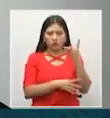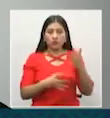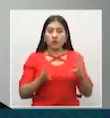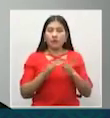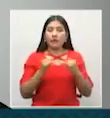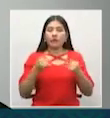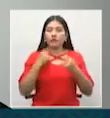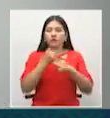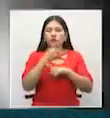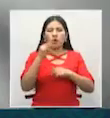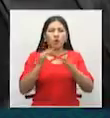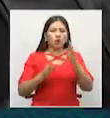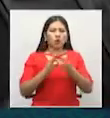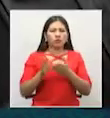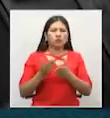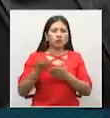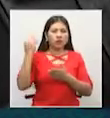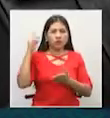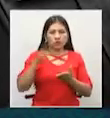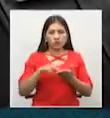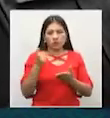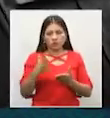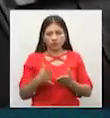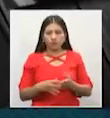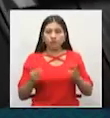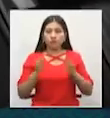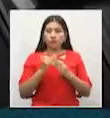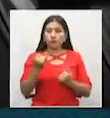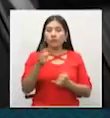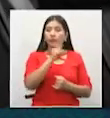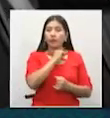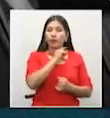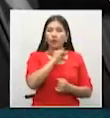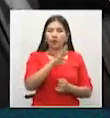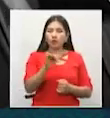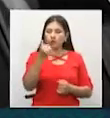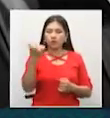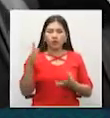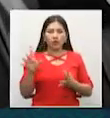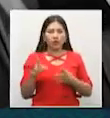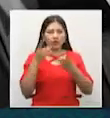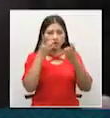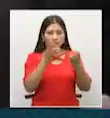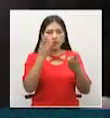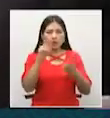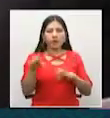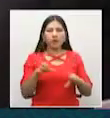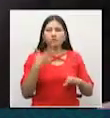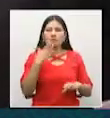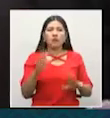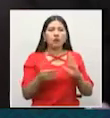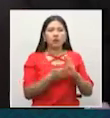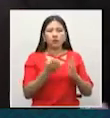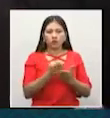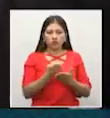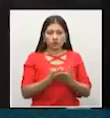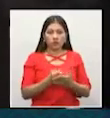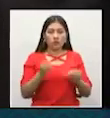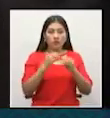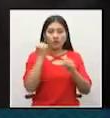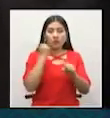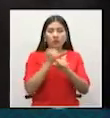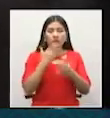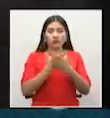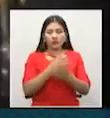ya a juicio el año 2015. Los delitos por los que Sánchez de Lozada y otros fueron acusados: conducta antieconómica, incumplimiento de